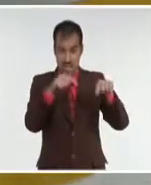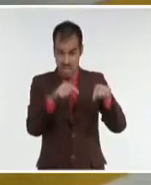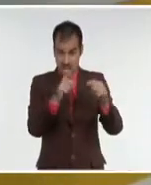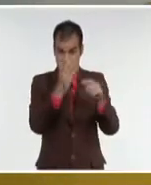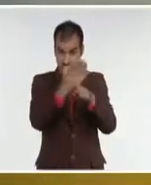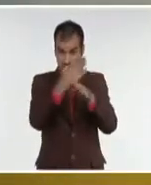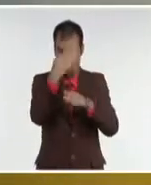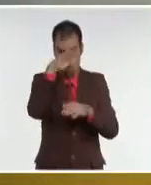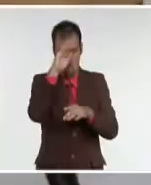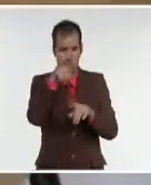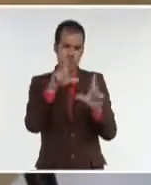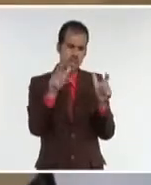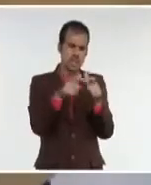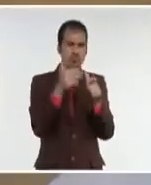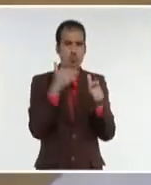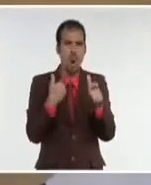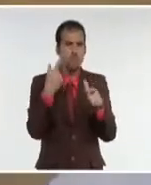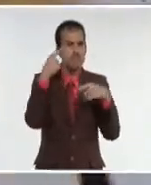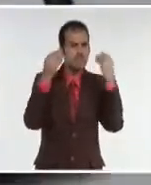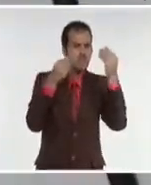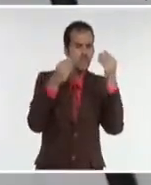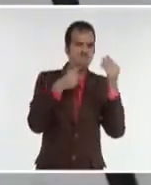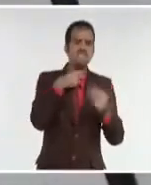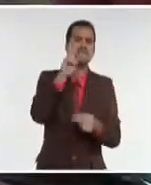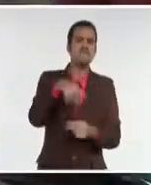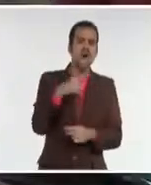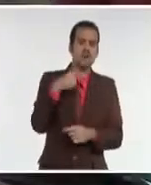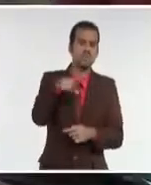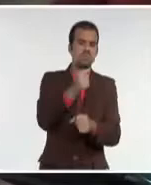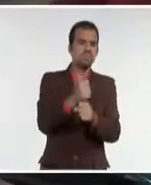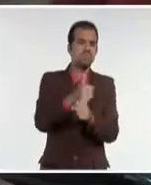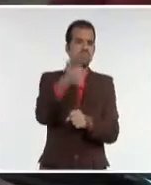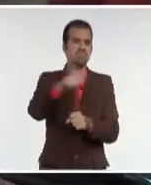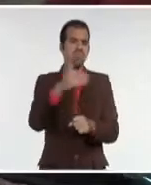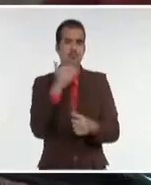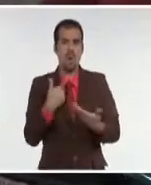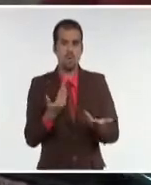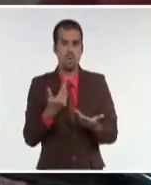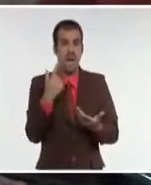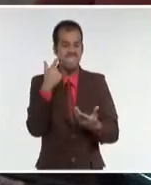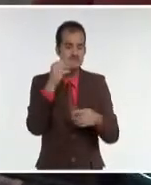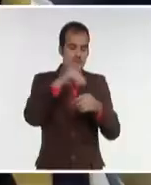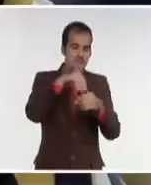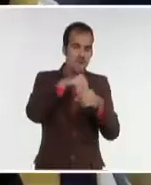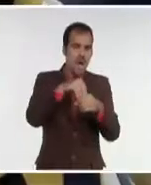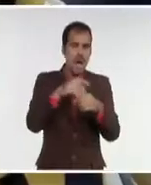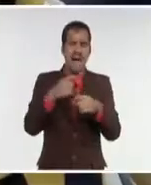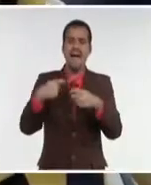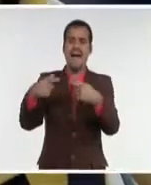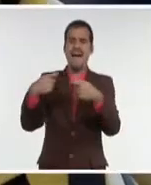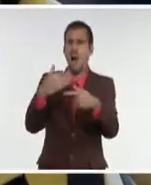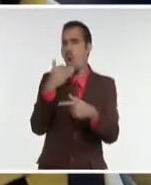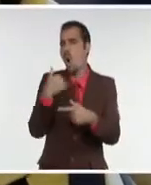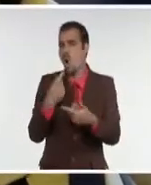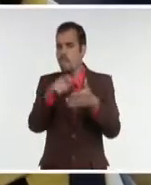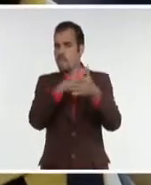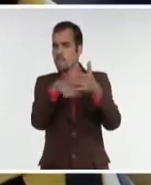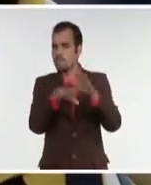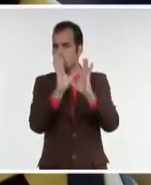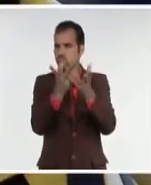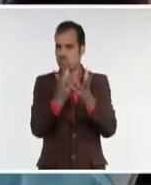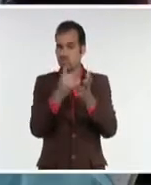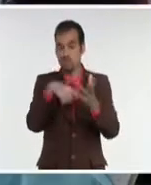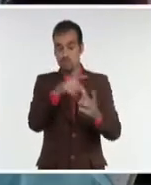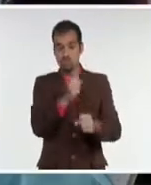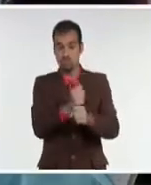evaluó el funcionamiento de la organización y enfatizó en planes de ingresos y gastos, dinámicas de trabajo en todas las